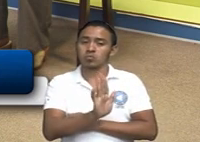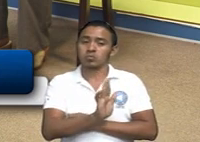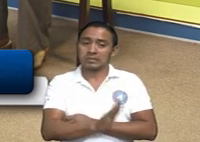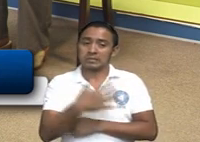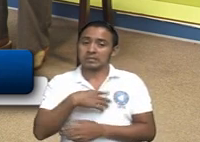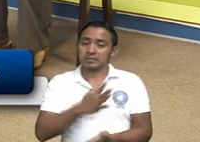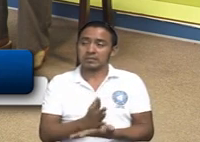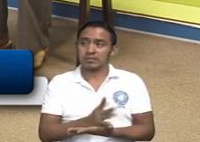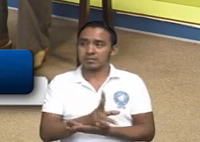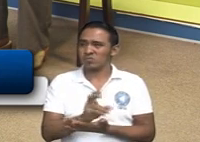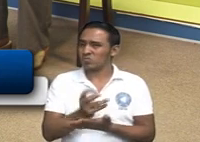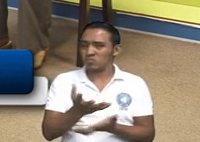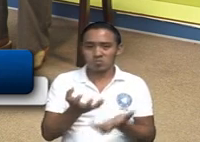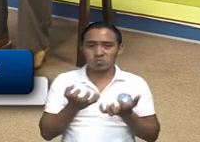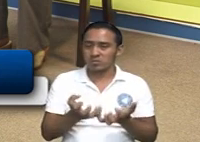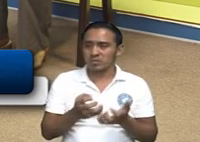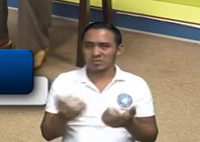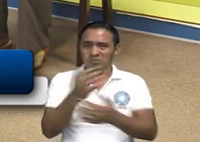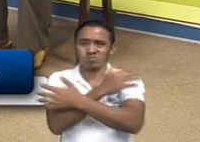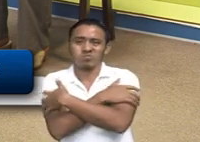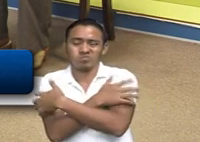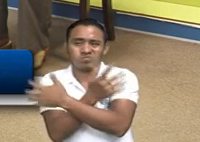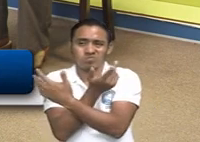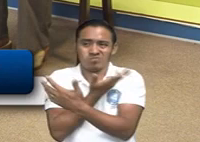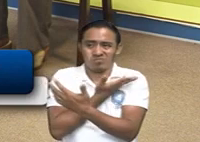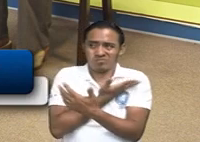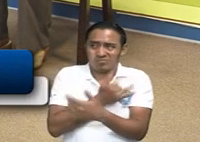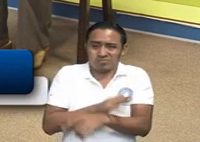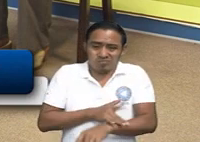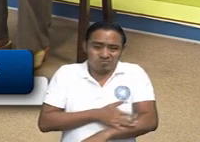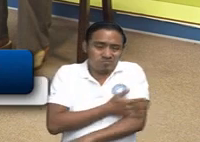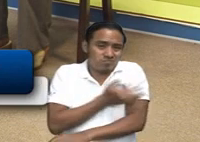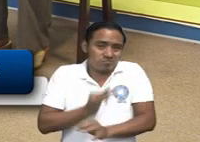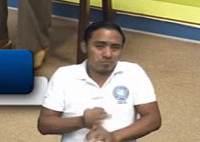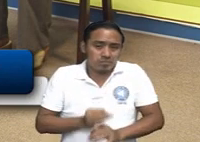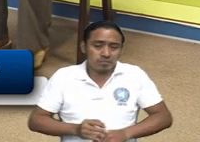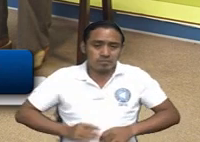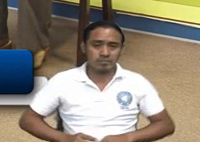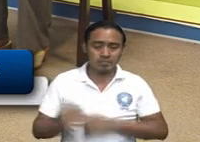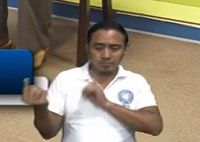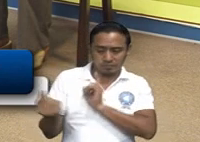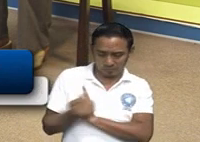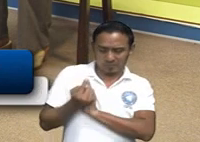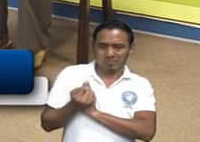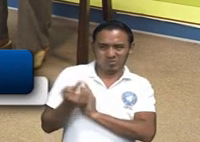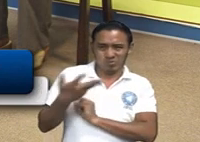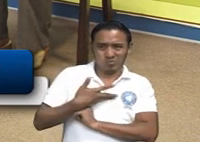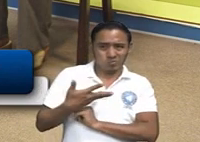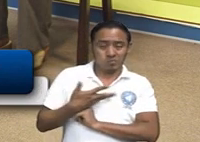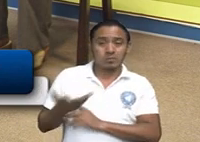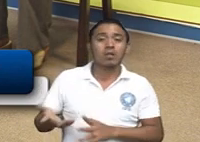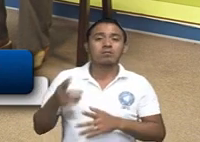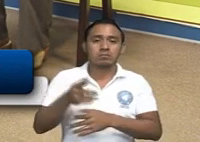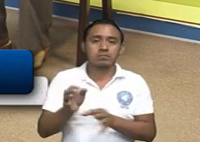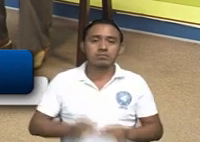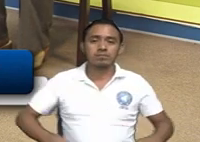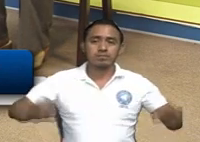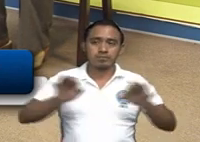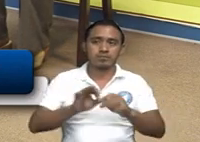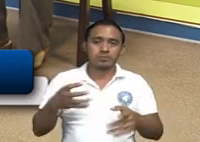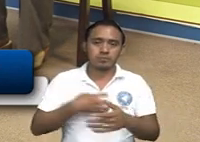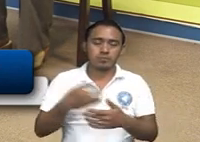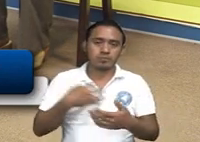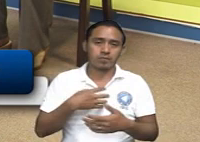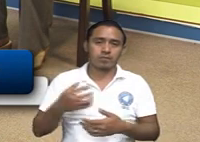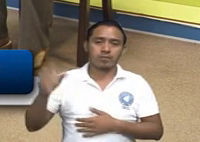que él no quiere que lo abracen, no se siente cómodo, que invadan su espacio. Eso también tiene que ver con la